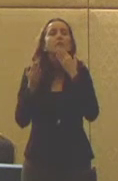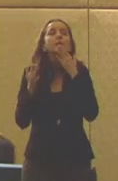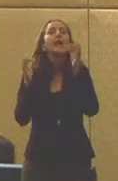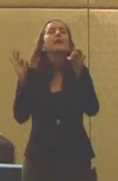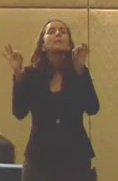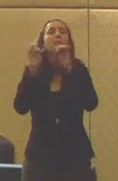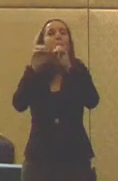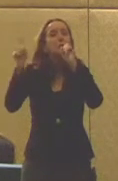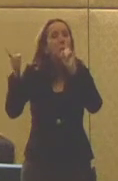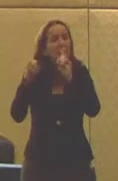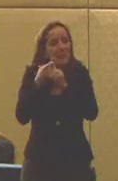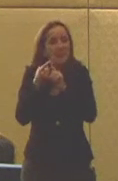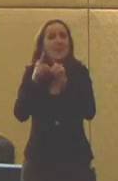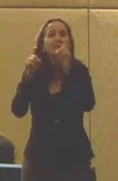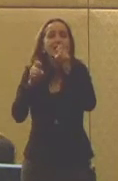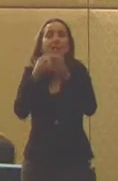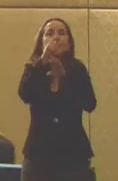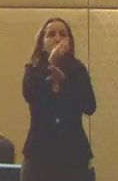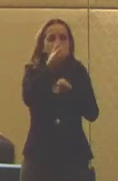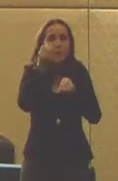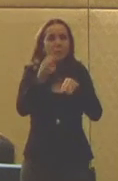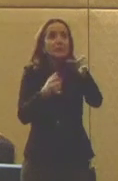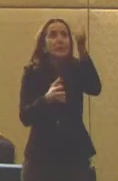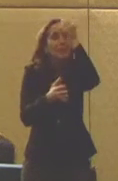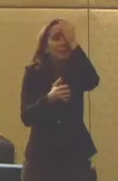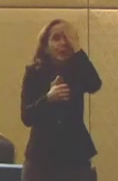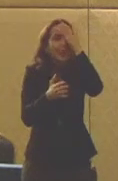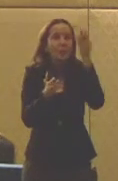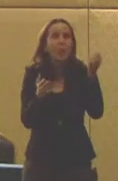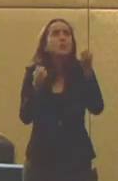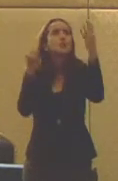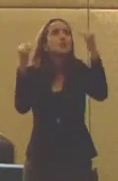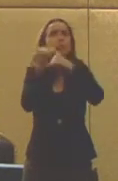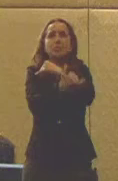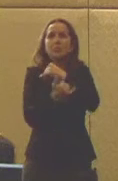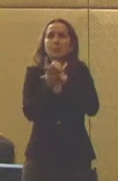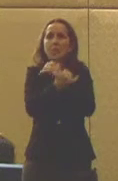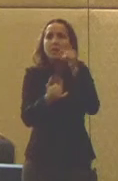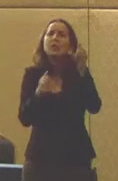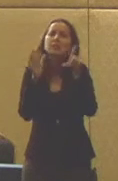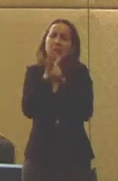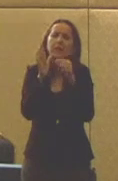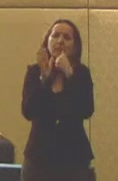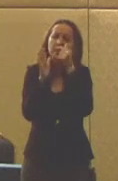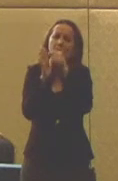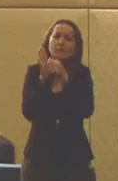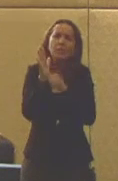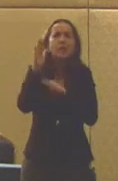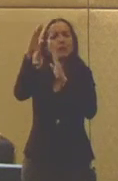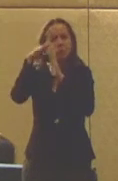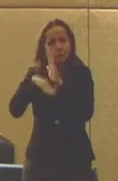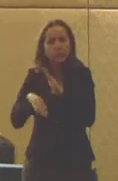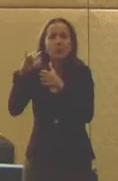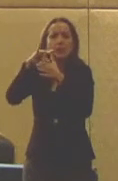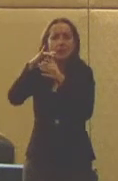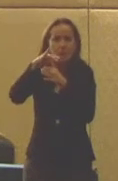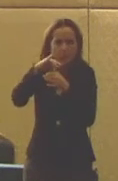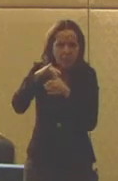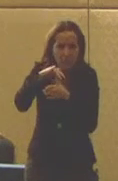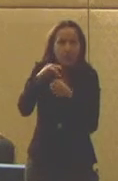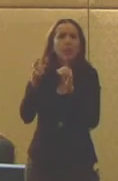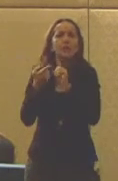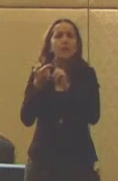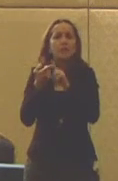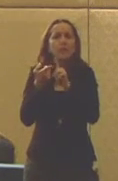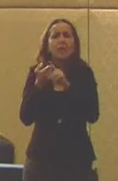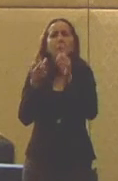tener información. Vemos que hay muchos menos países de los que tienen mandatorio incorporar la reducción de riesgo que tienen mandatorio incorporar la identificación. O